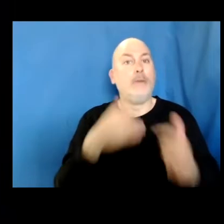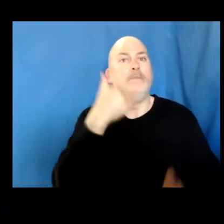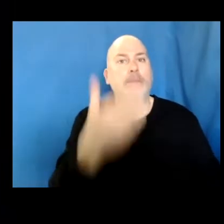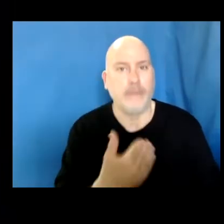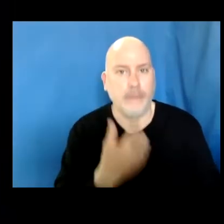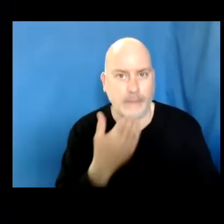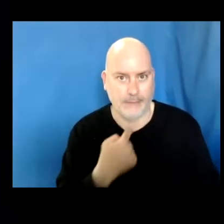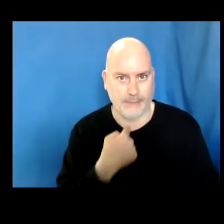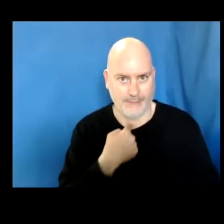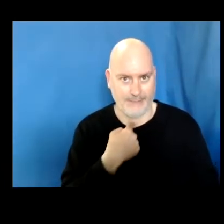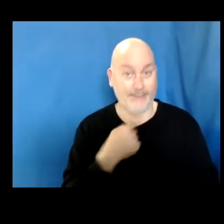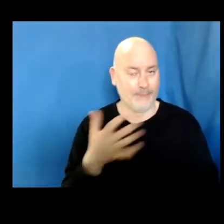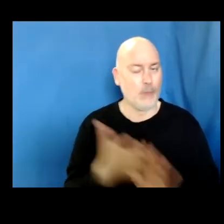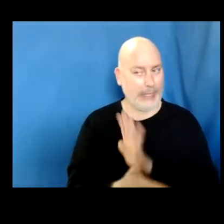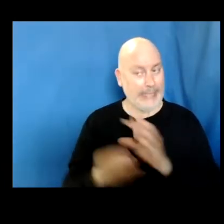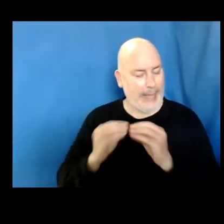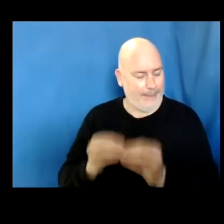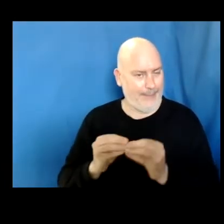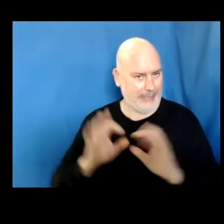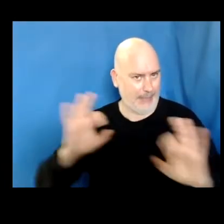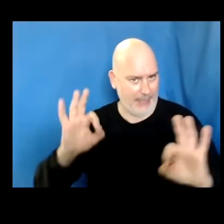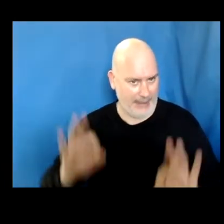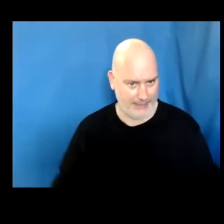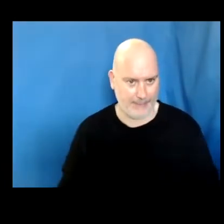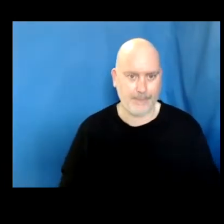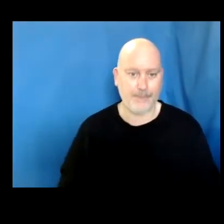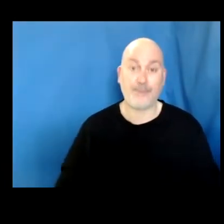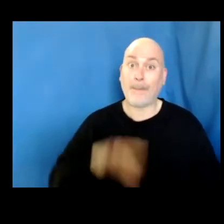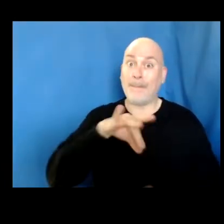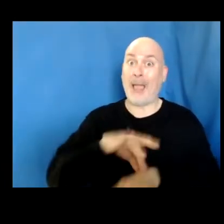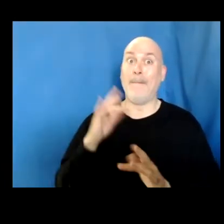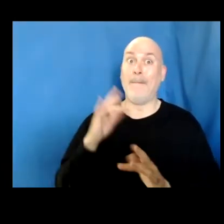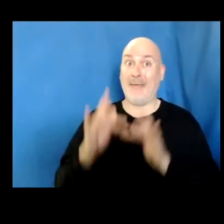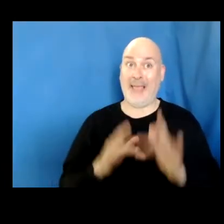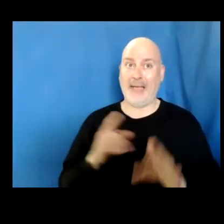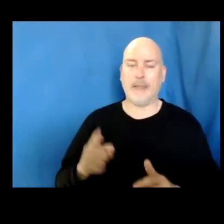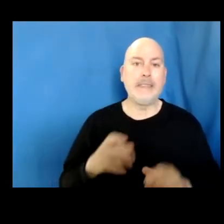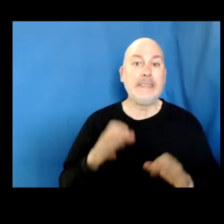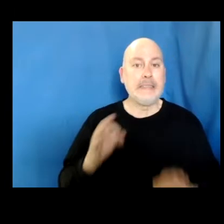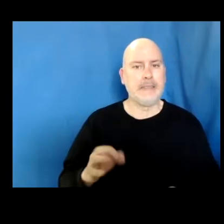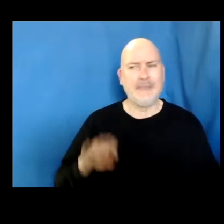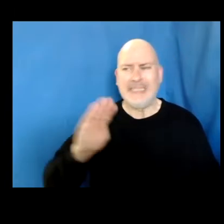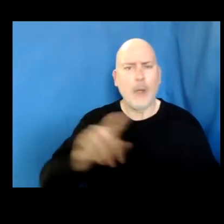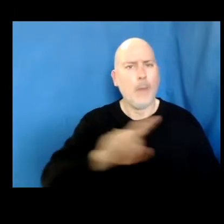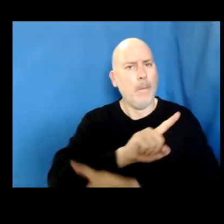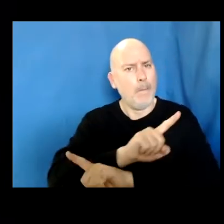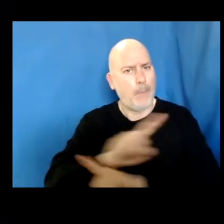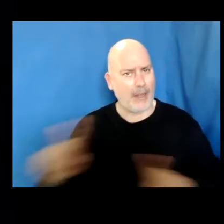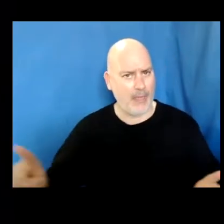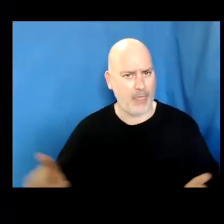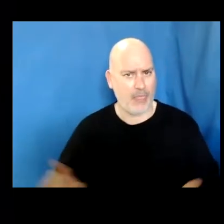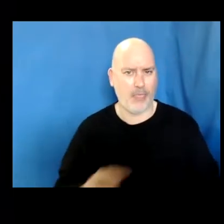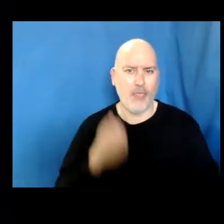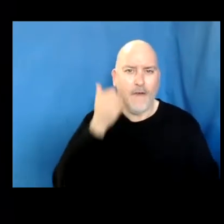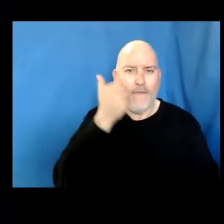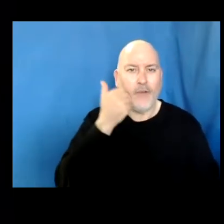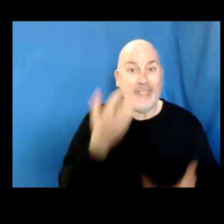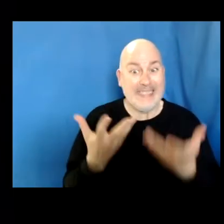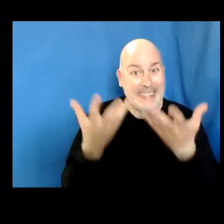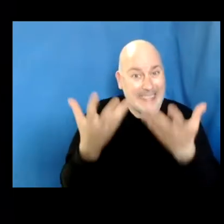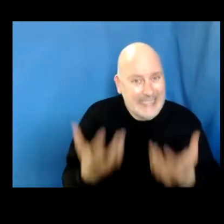el aire. Los pediatras tenemos la costumbre de prohibir los frutos secos en niños menores de 3 años.